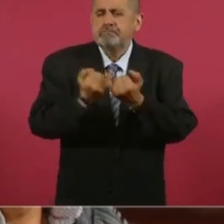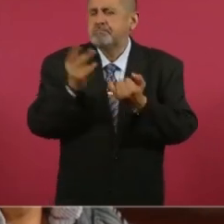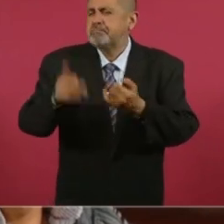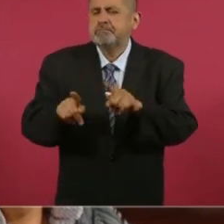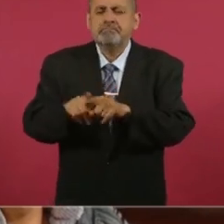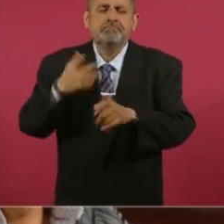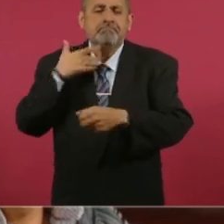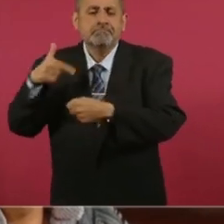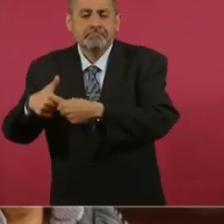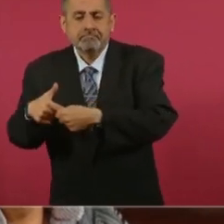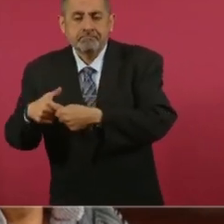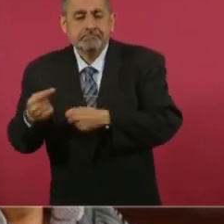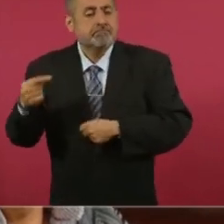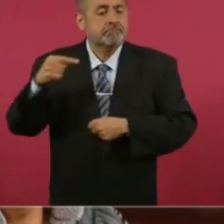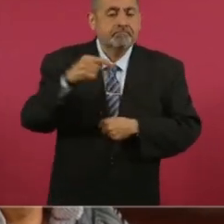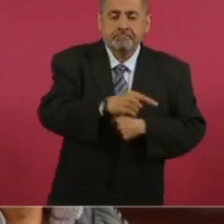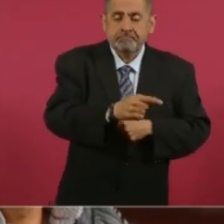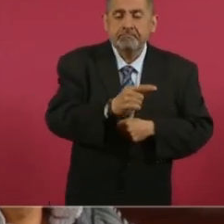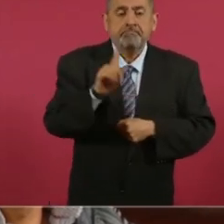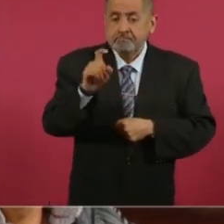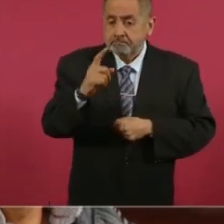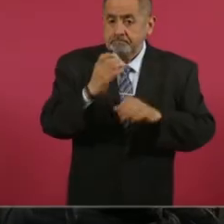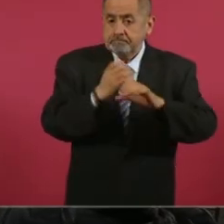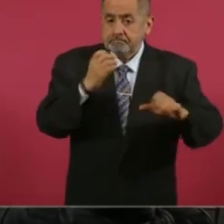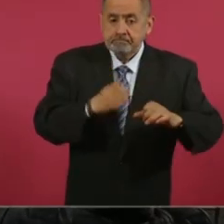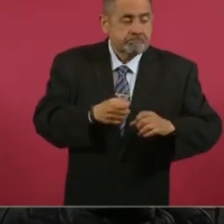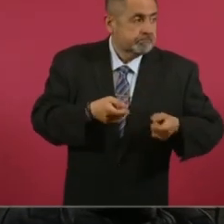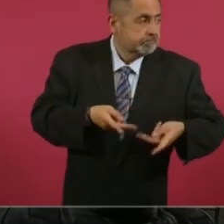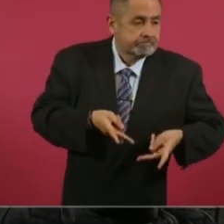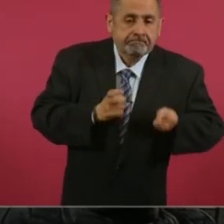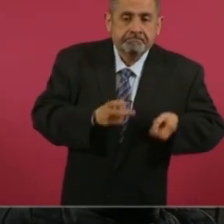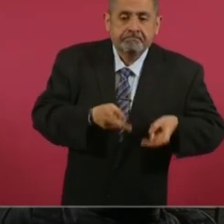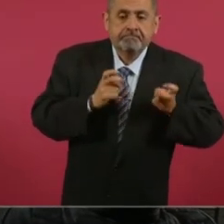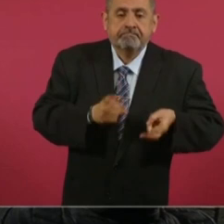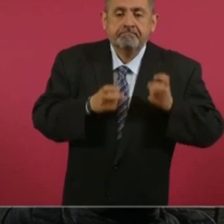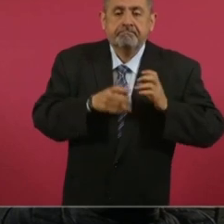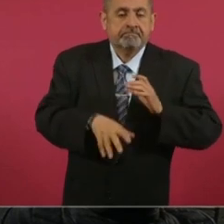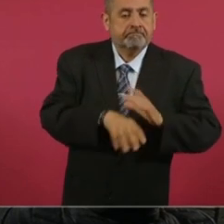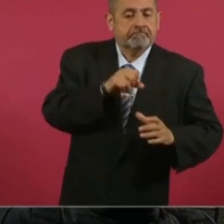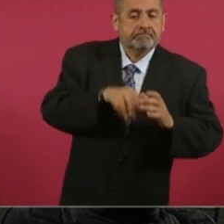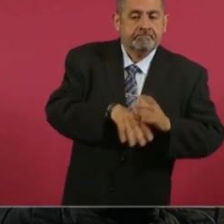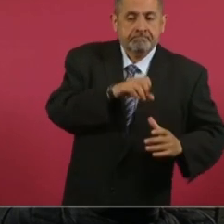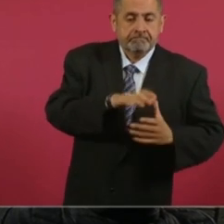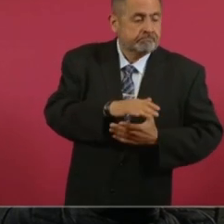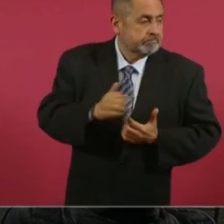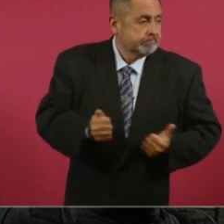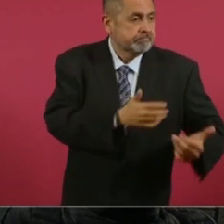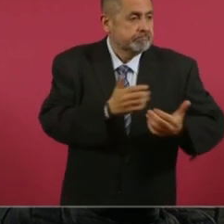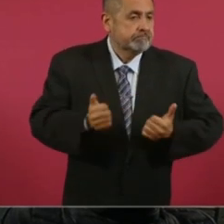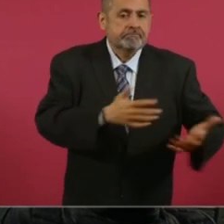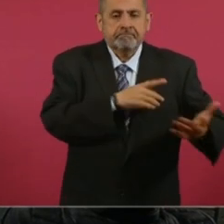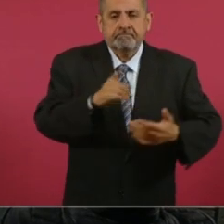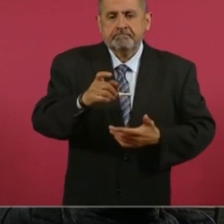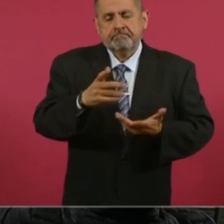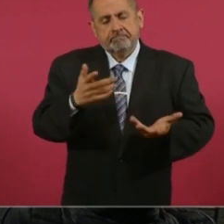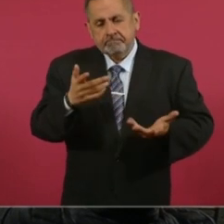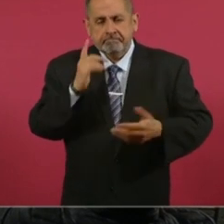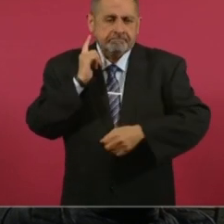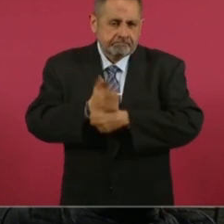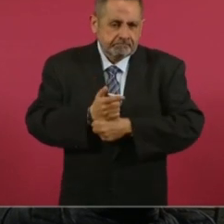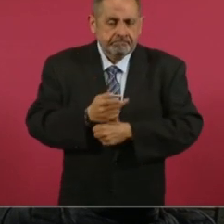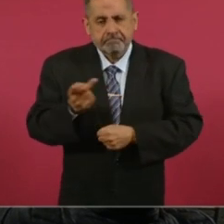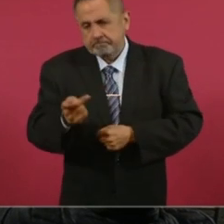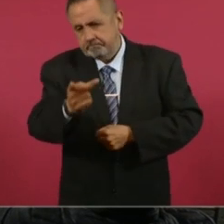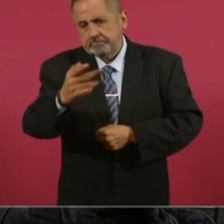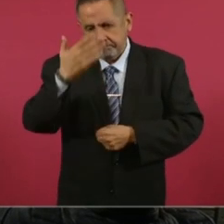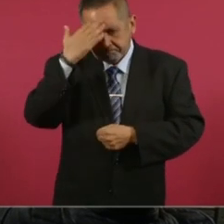con el tema de los hidrocarburos, tomas clandestinas donde empiezan a robarse muchos litros de este líquido.